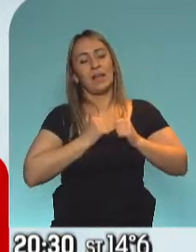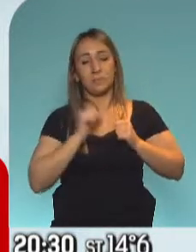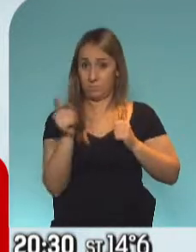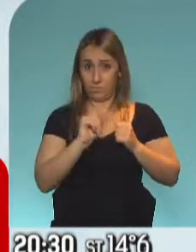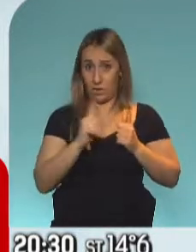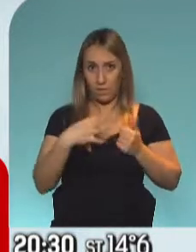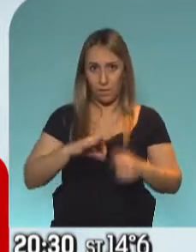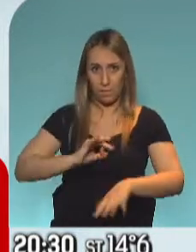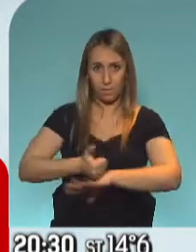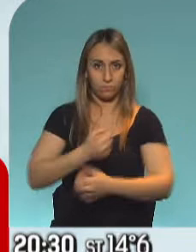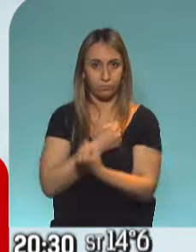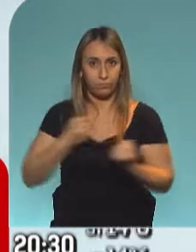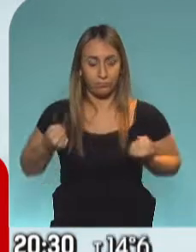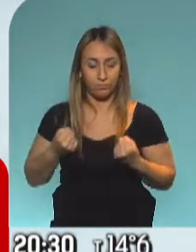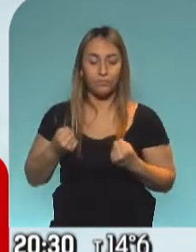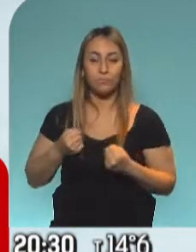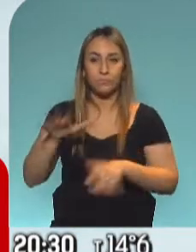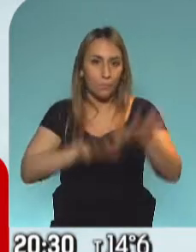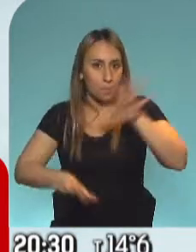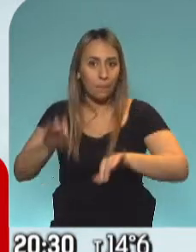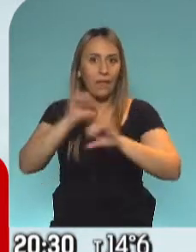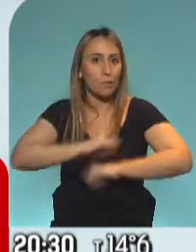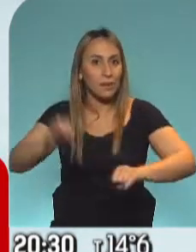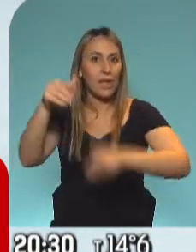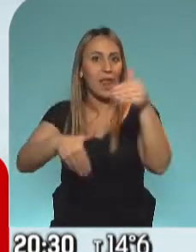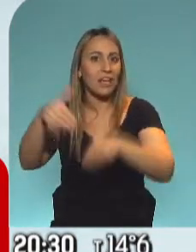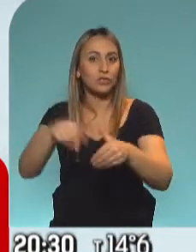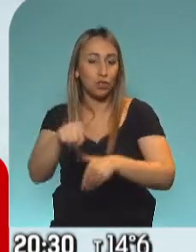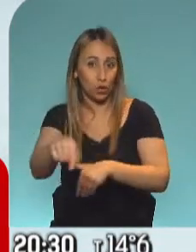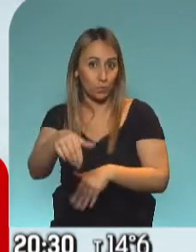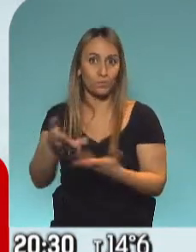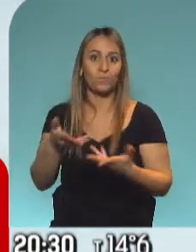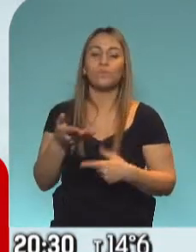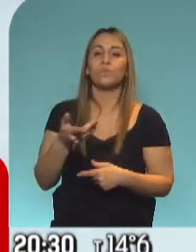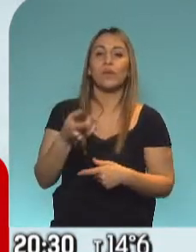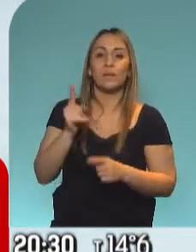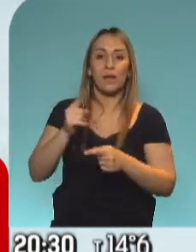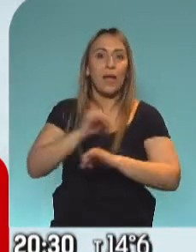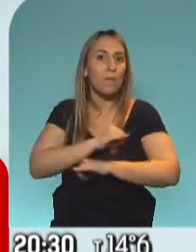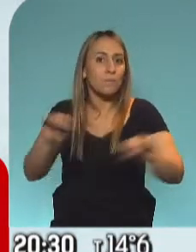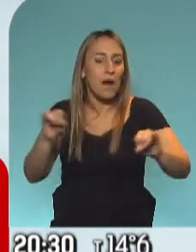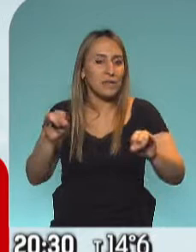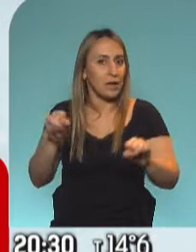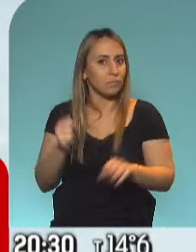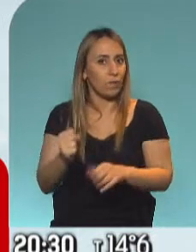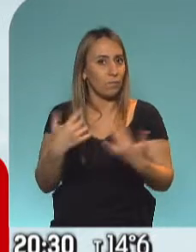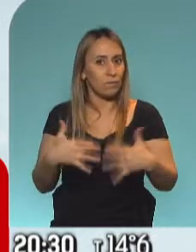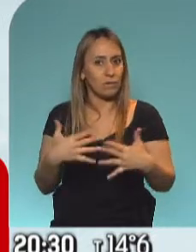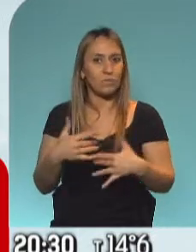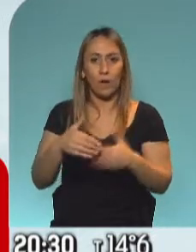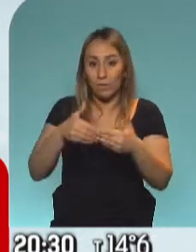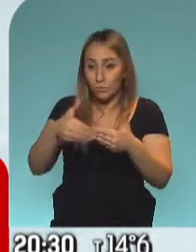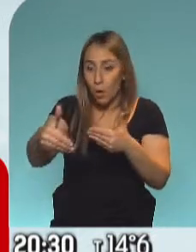esa campaña electoral. Una campaña decisiva, una campaña, de hecho, se menciona que es la instancia